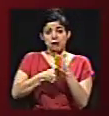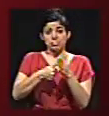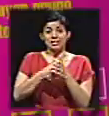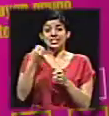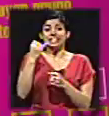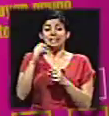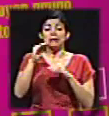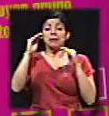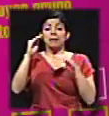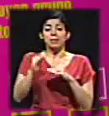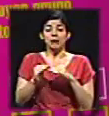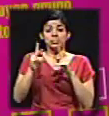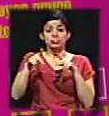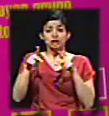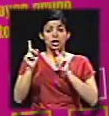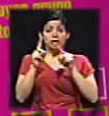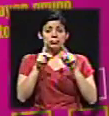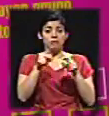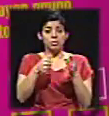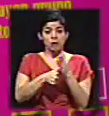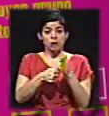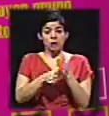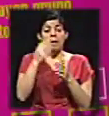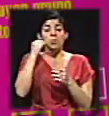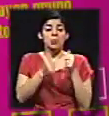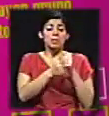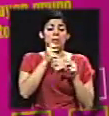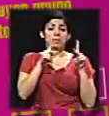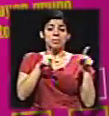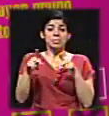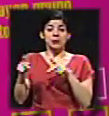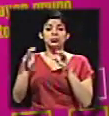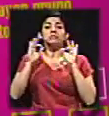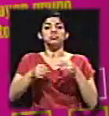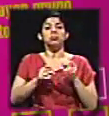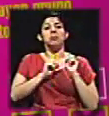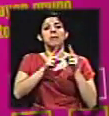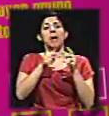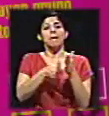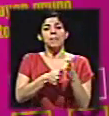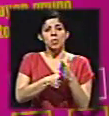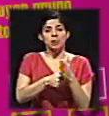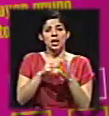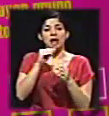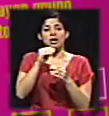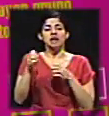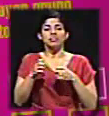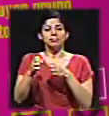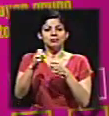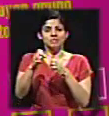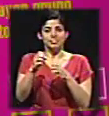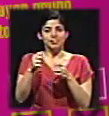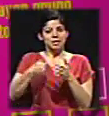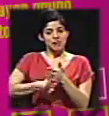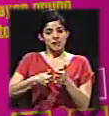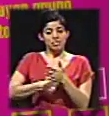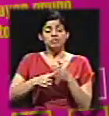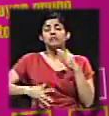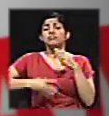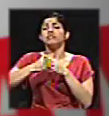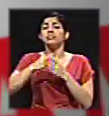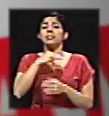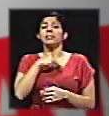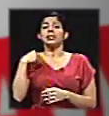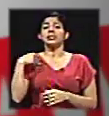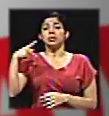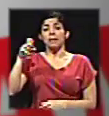gente acude a las urnas, debido a un mayor grupo de simpatizantes decididos a votar y a su maquinaria electoral. Además, el